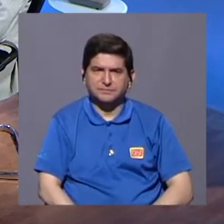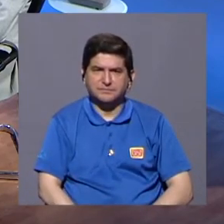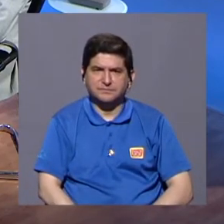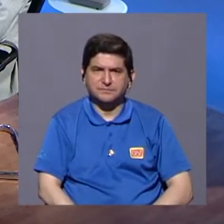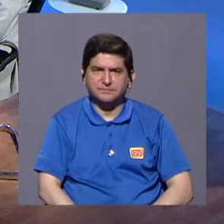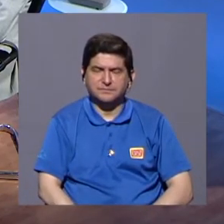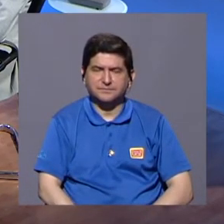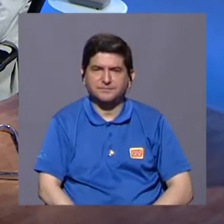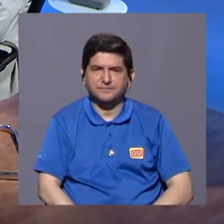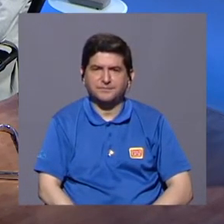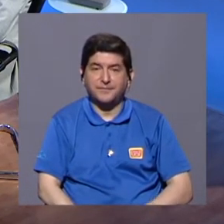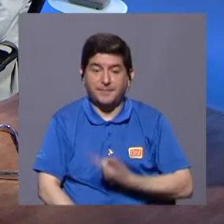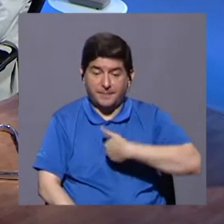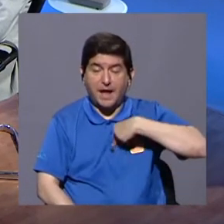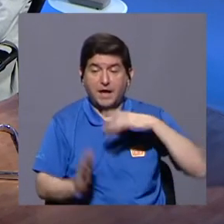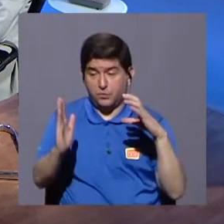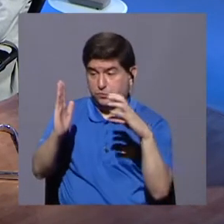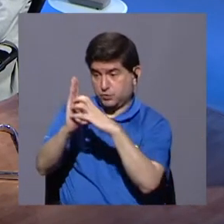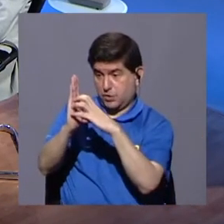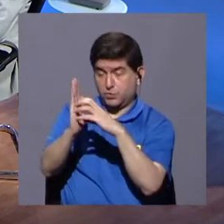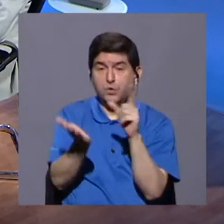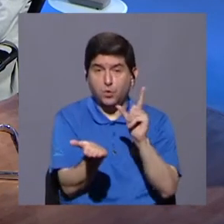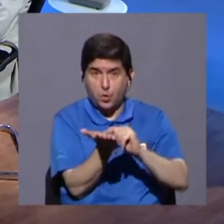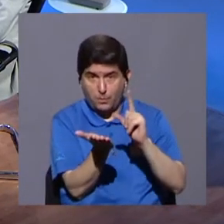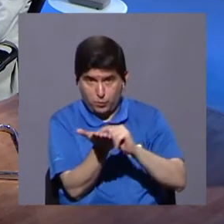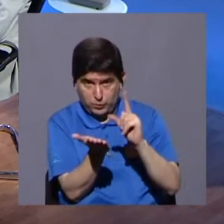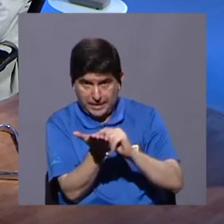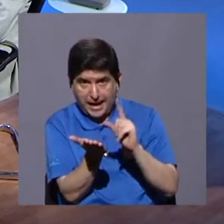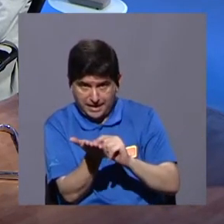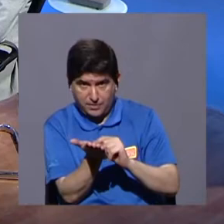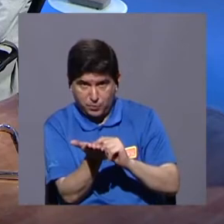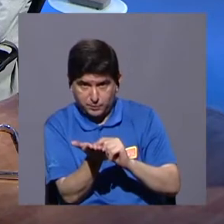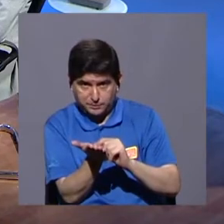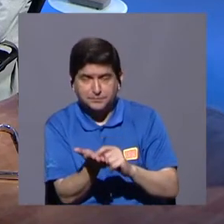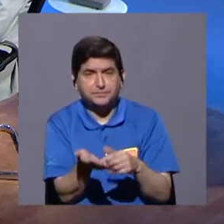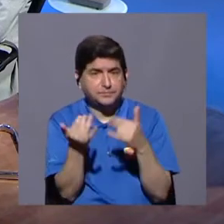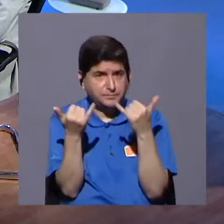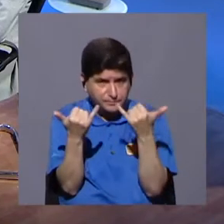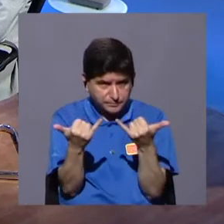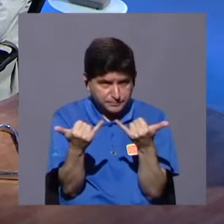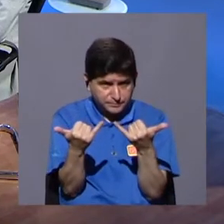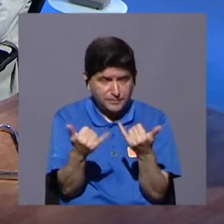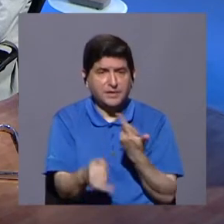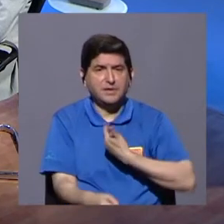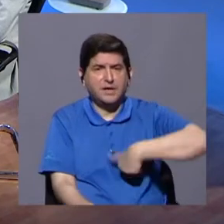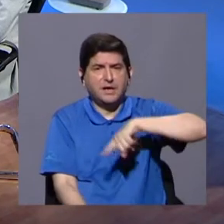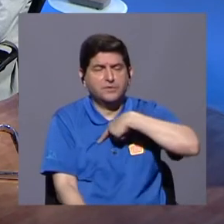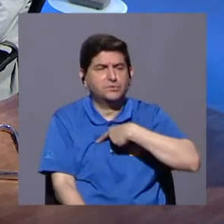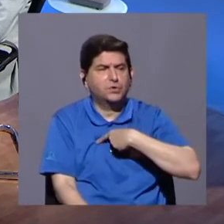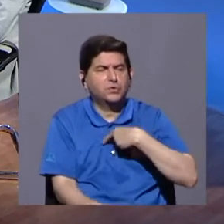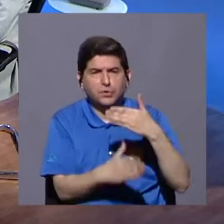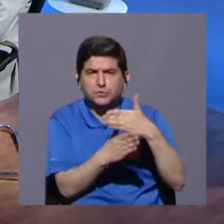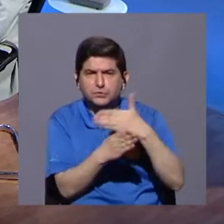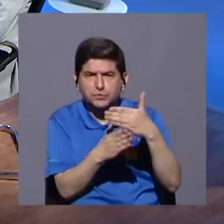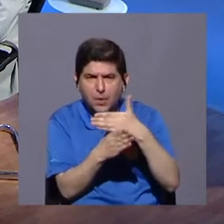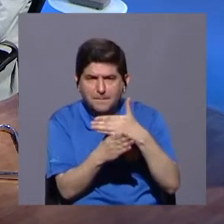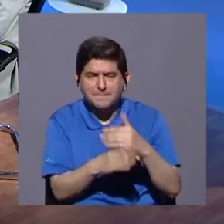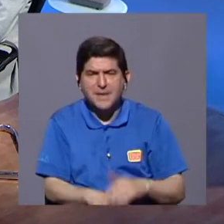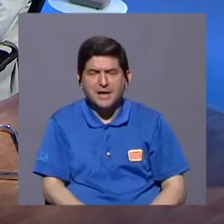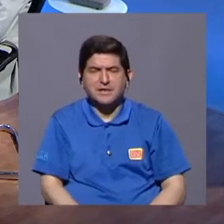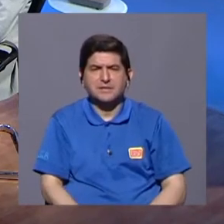bueno ya en nuestro artículo publicado lo que ya damos compartimos con los padres